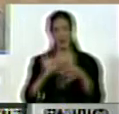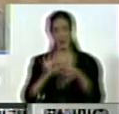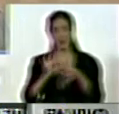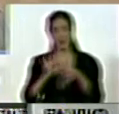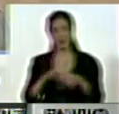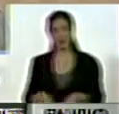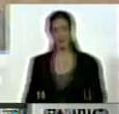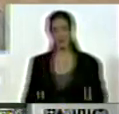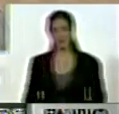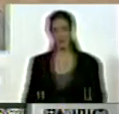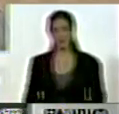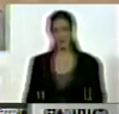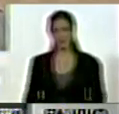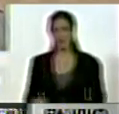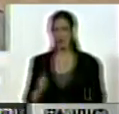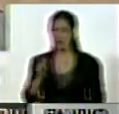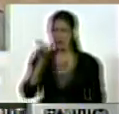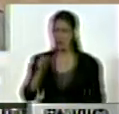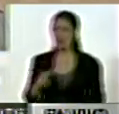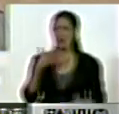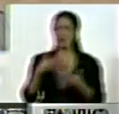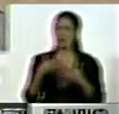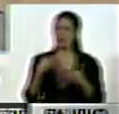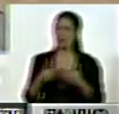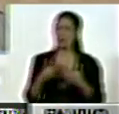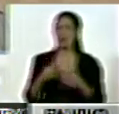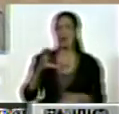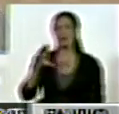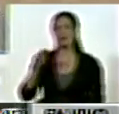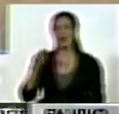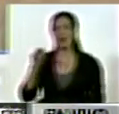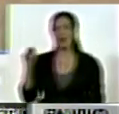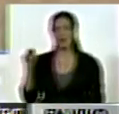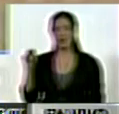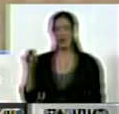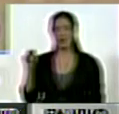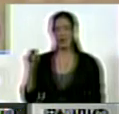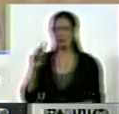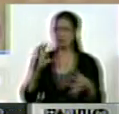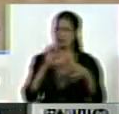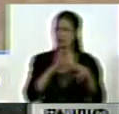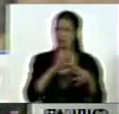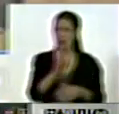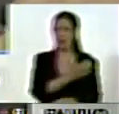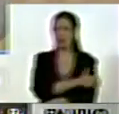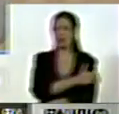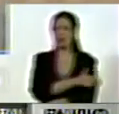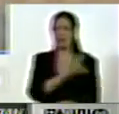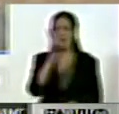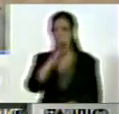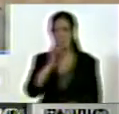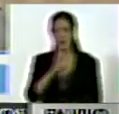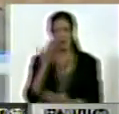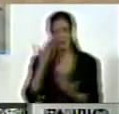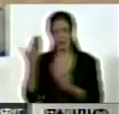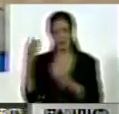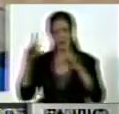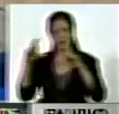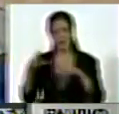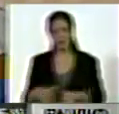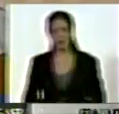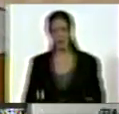de este personaje, de este testigo estrella de CNN, con la oposición venezolana. Por favor, las